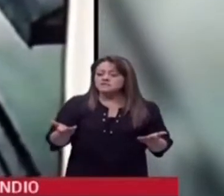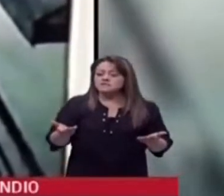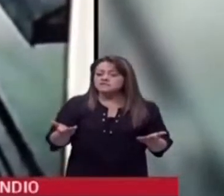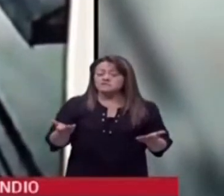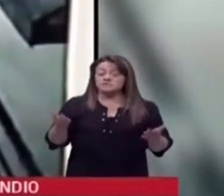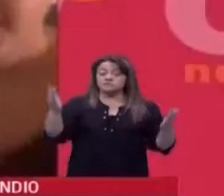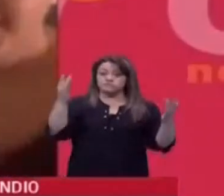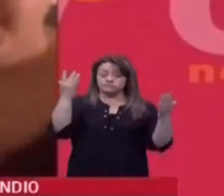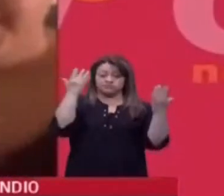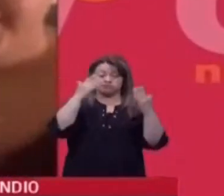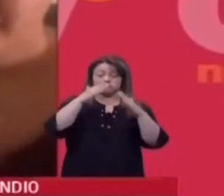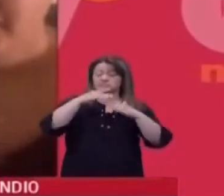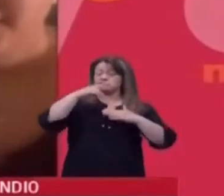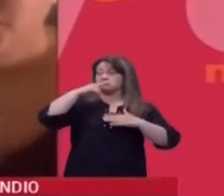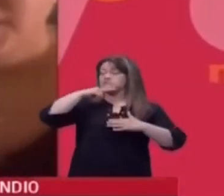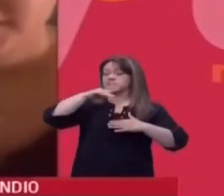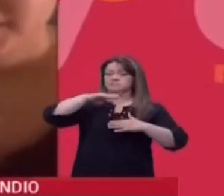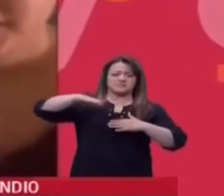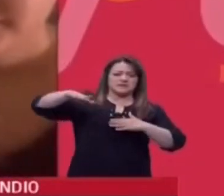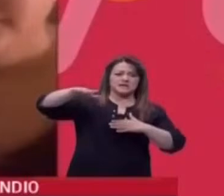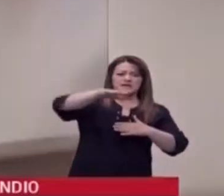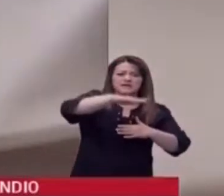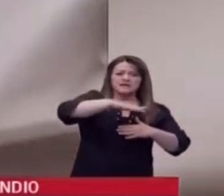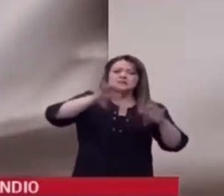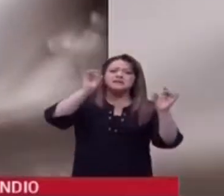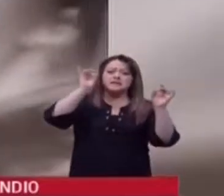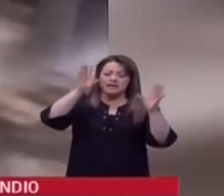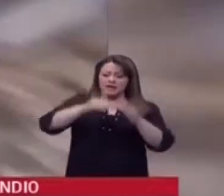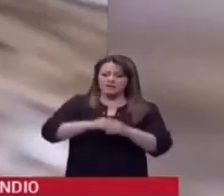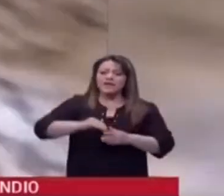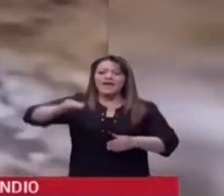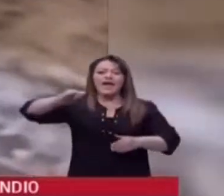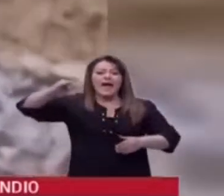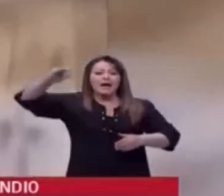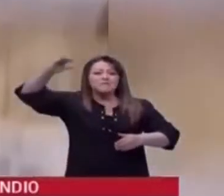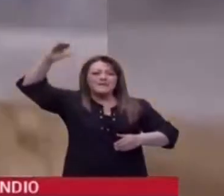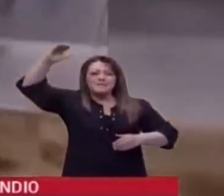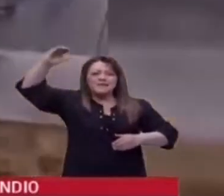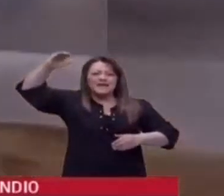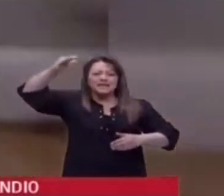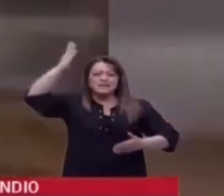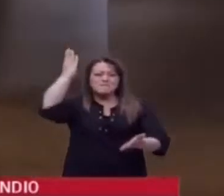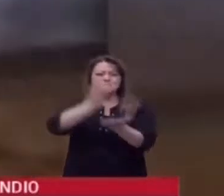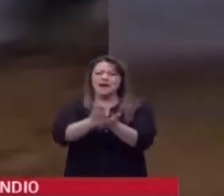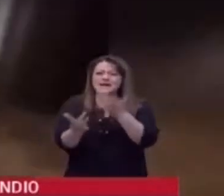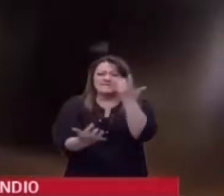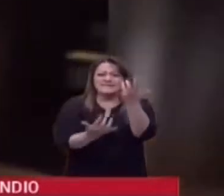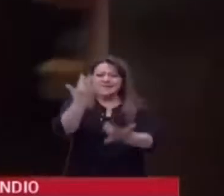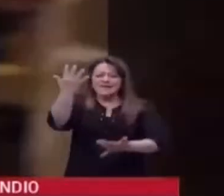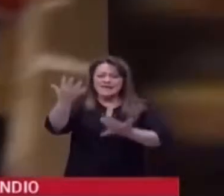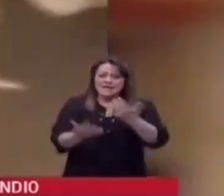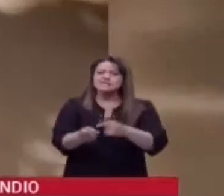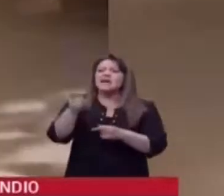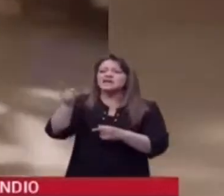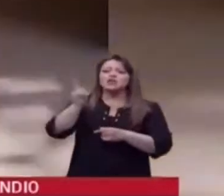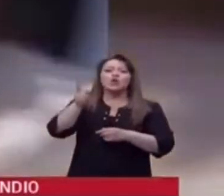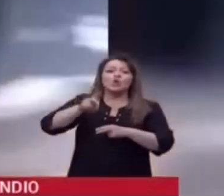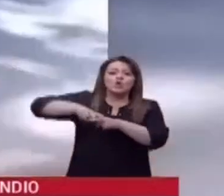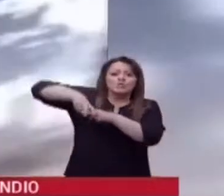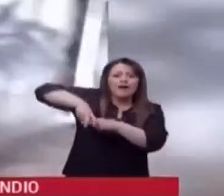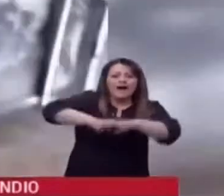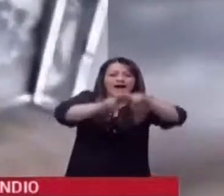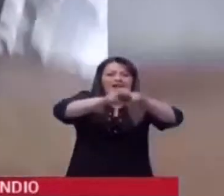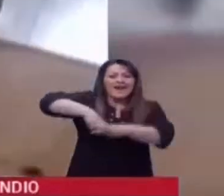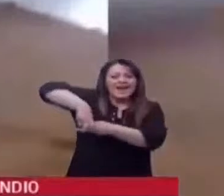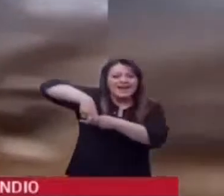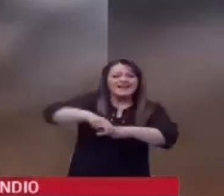era nublado, era impresionante. El apartamento quedó hecho cenizas y lo que más sorprende es que esto lo haya causado una